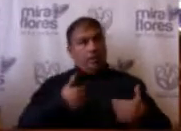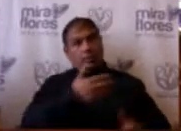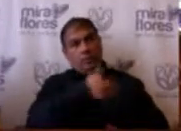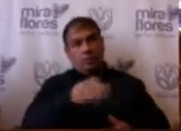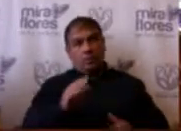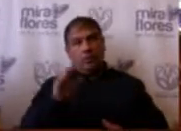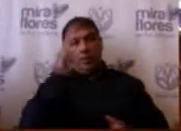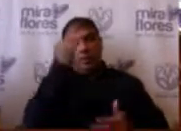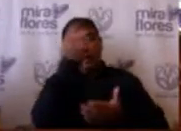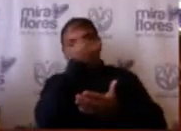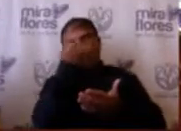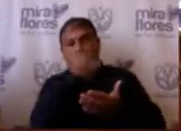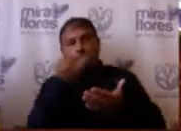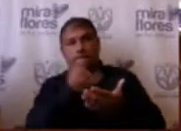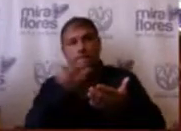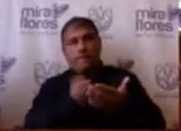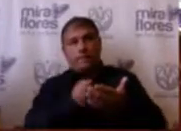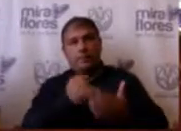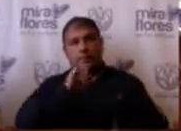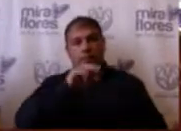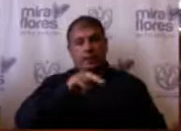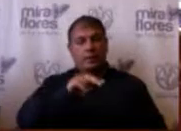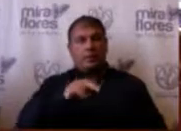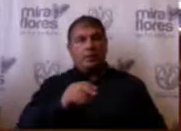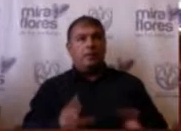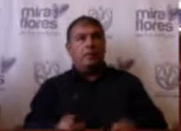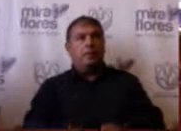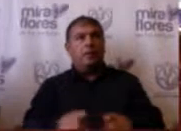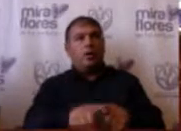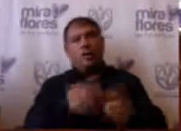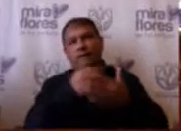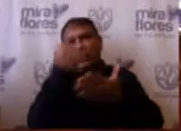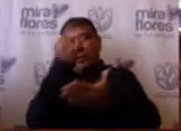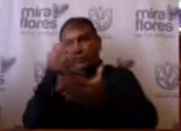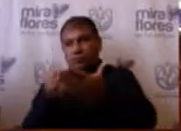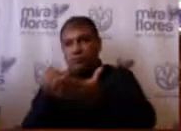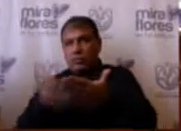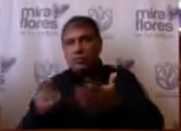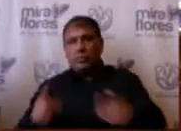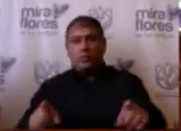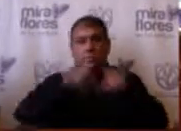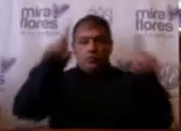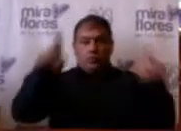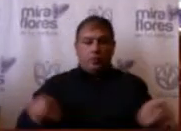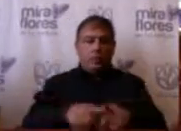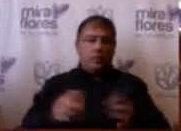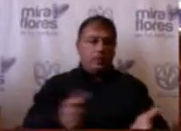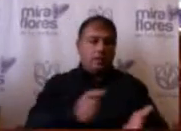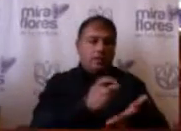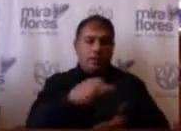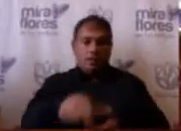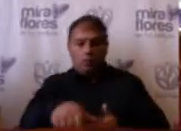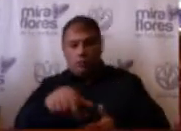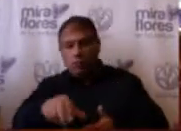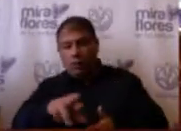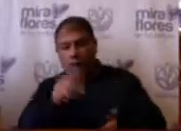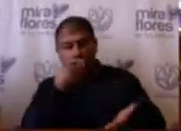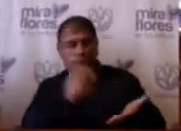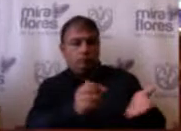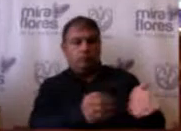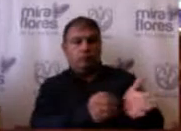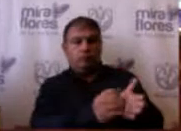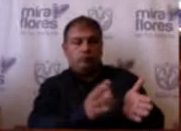la pintura de núñez ureta y algunas otras pinturas también acá que están codificadas a través de